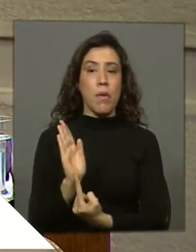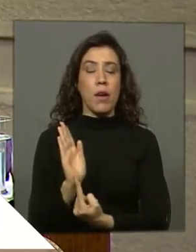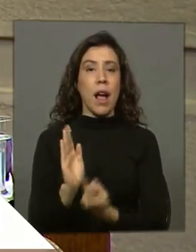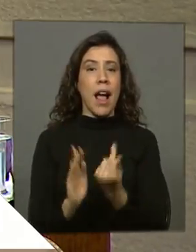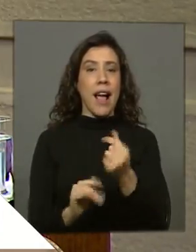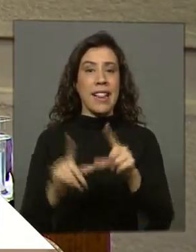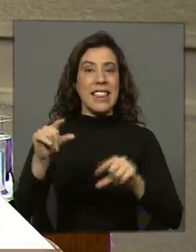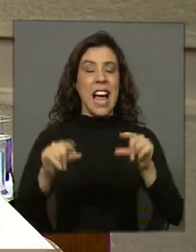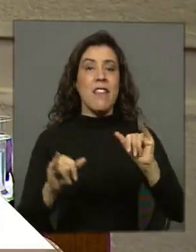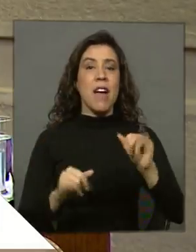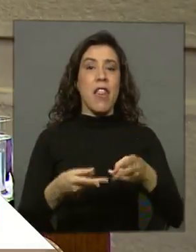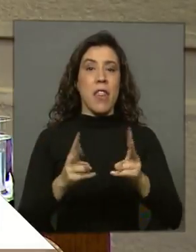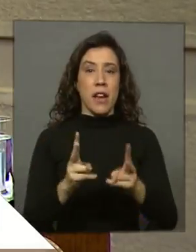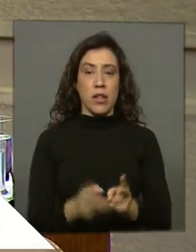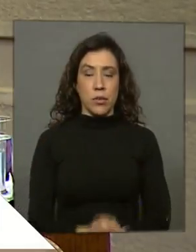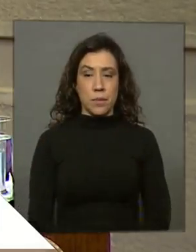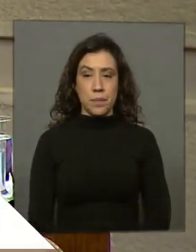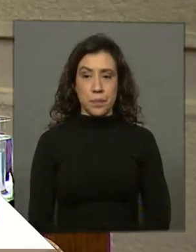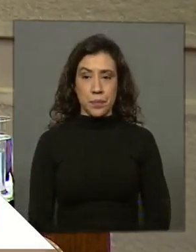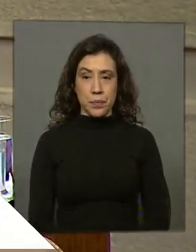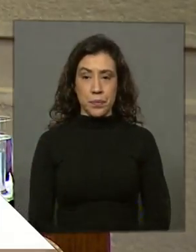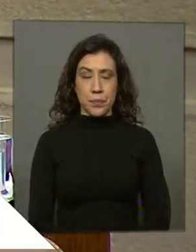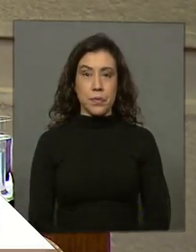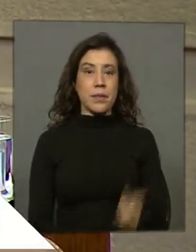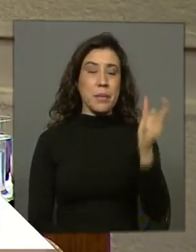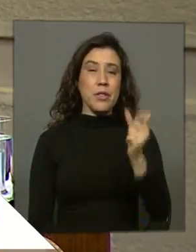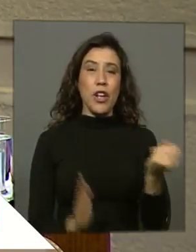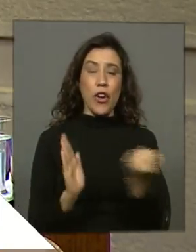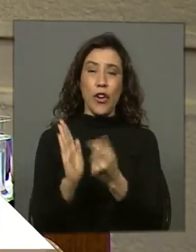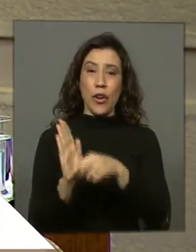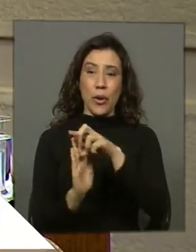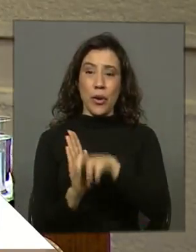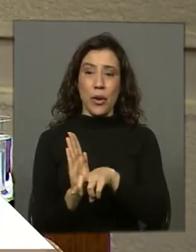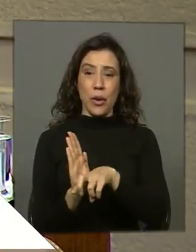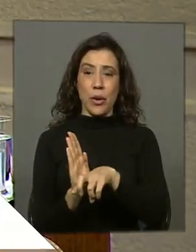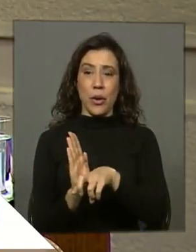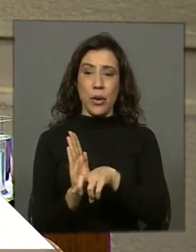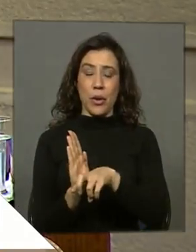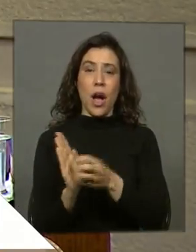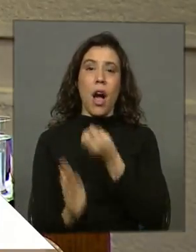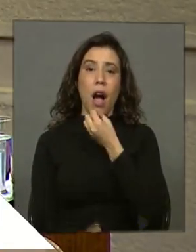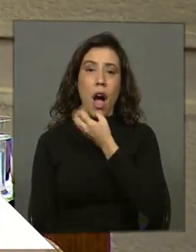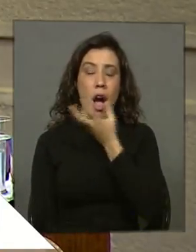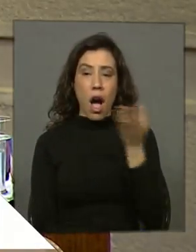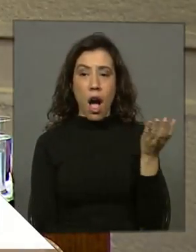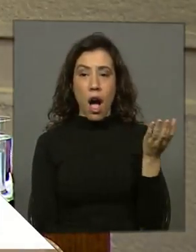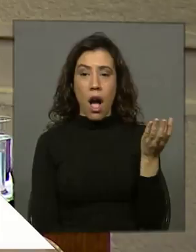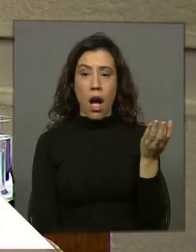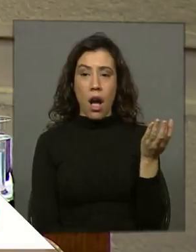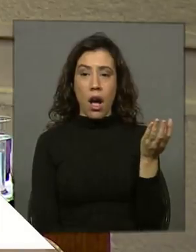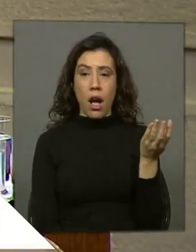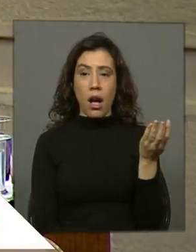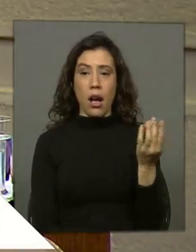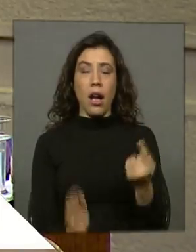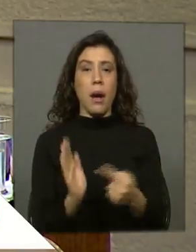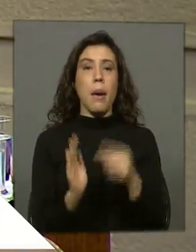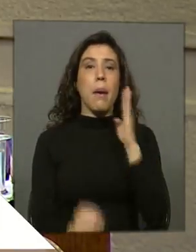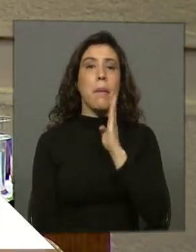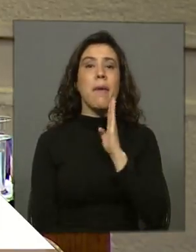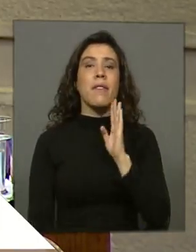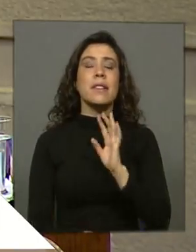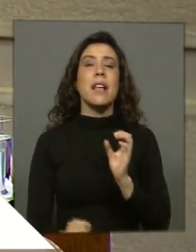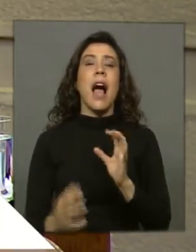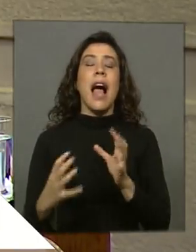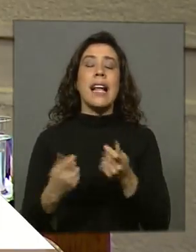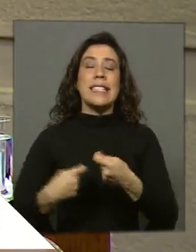tarifas y los derechos los detractores de este proyecto han dicho que esto beneficia a los grandes